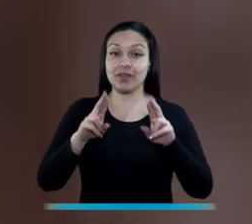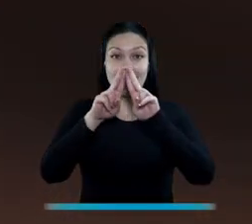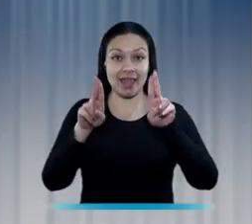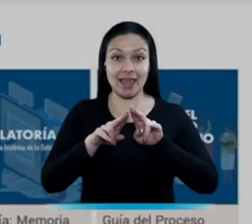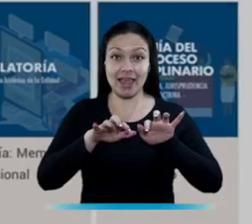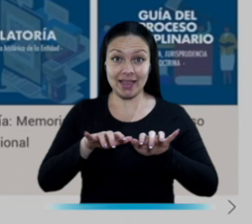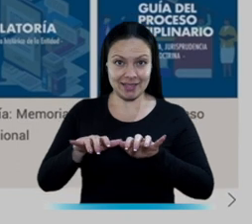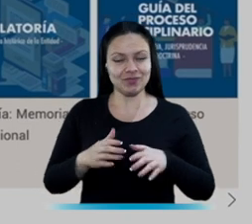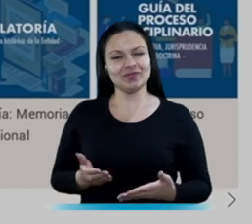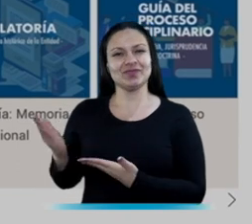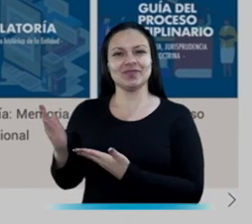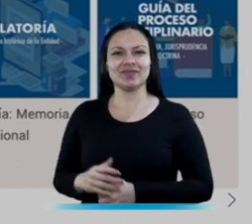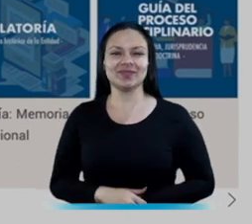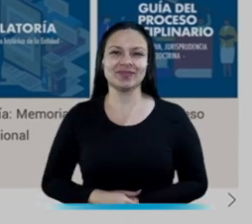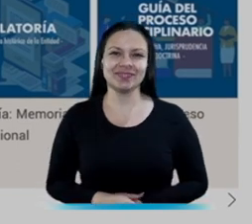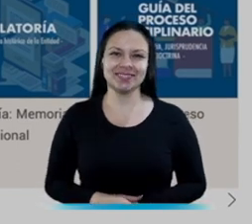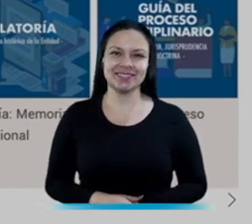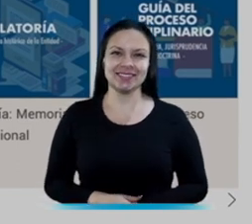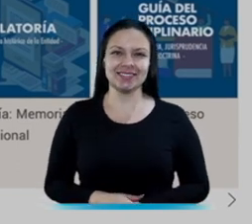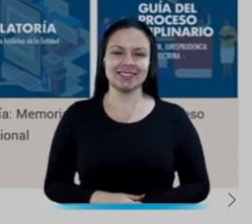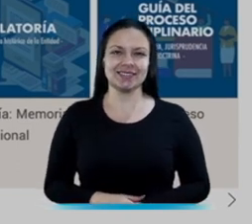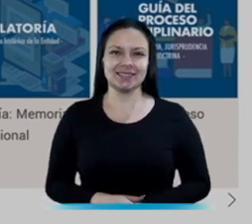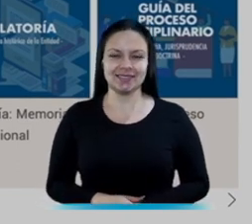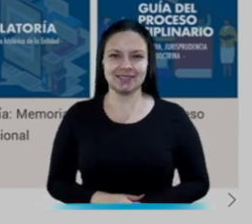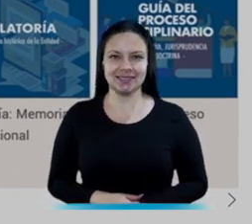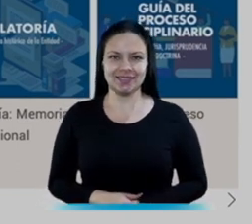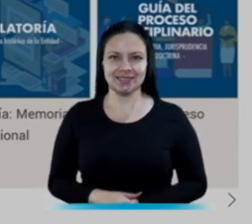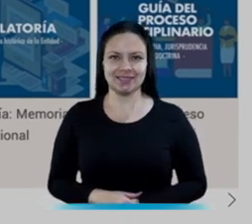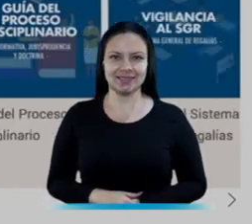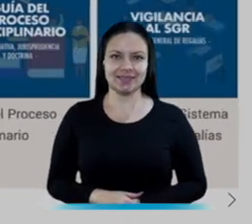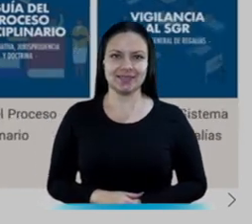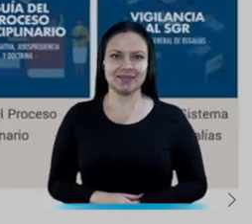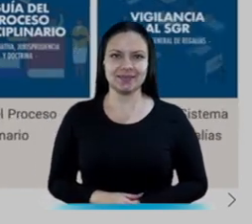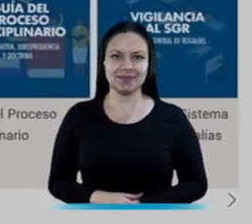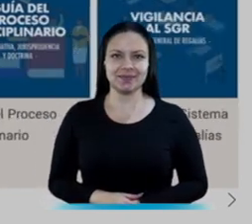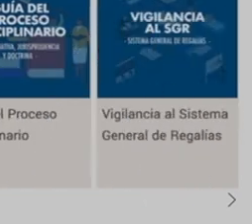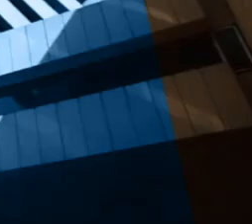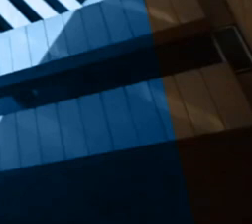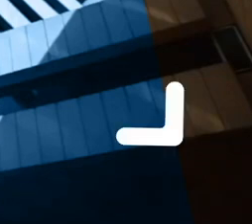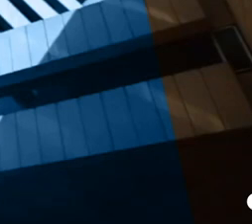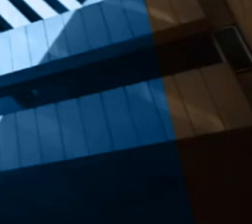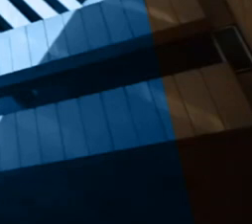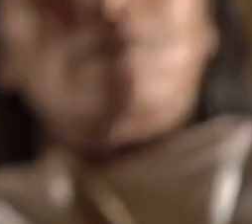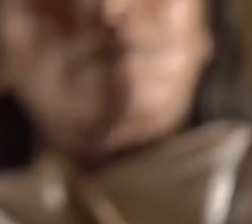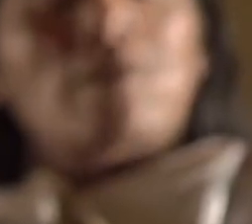018940808 o en nuestra sede electrónica en www.procuraduría.gov.co.